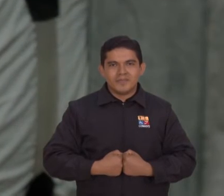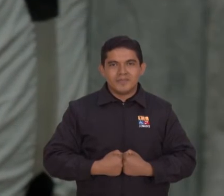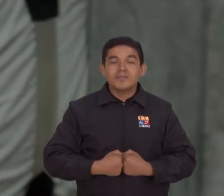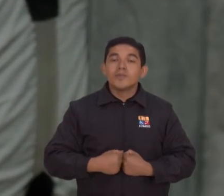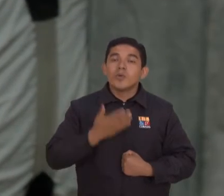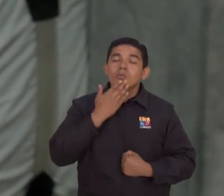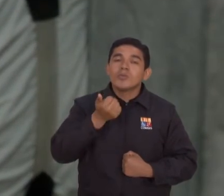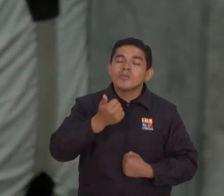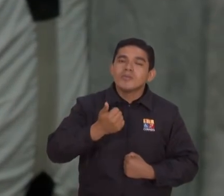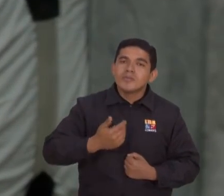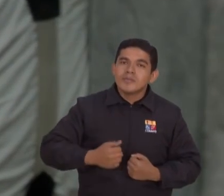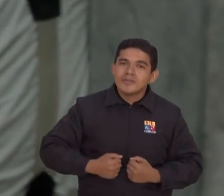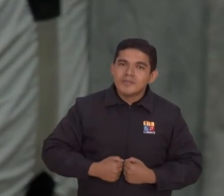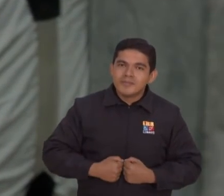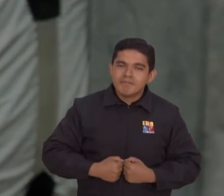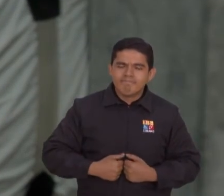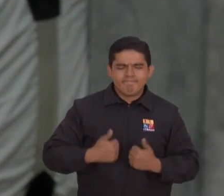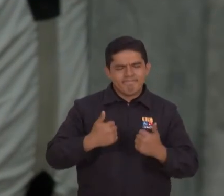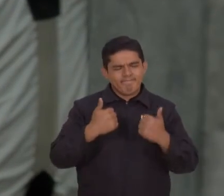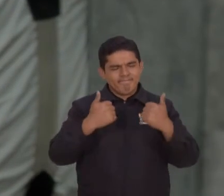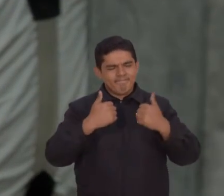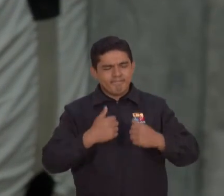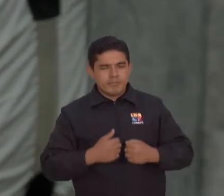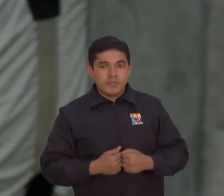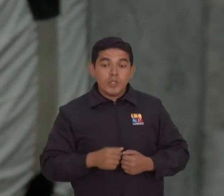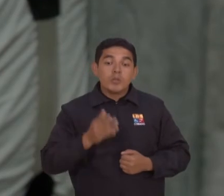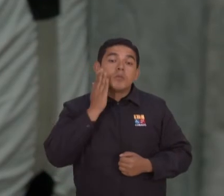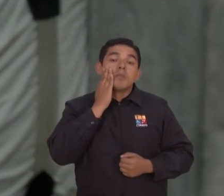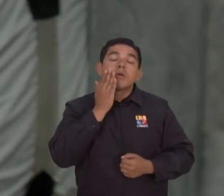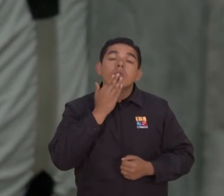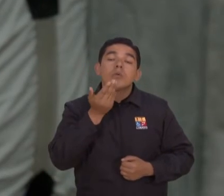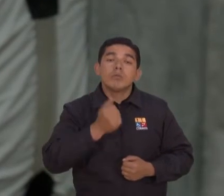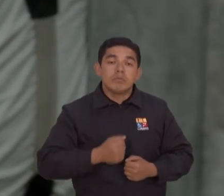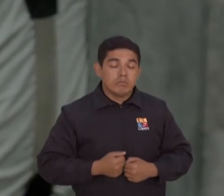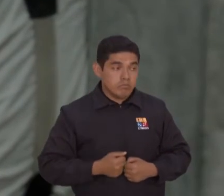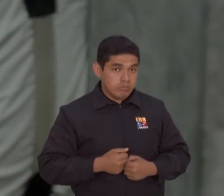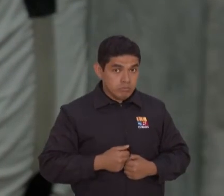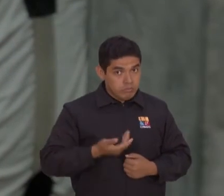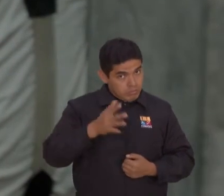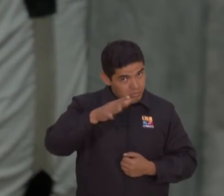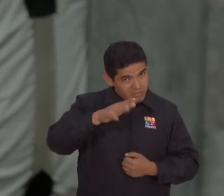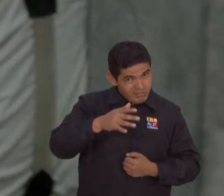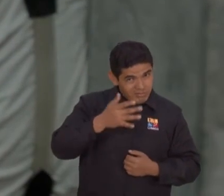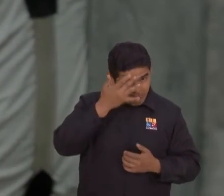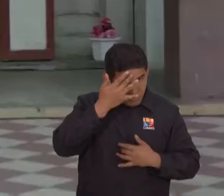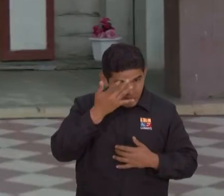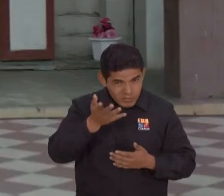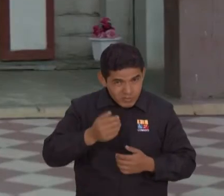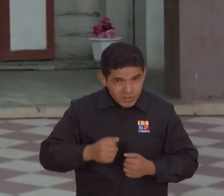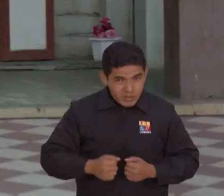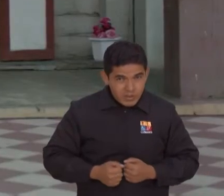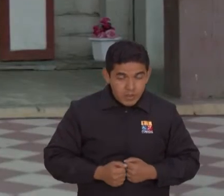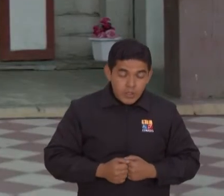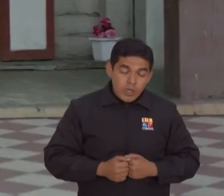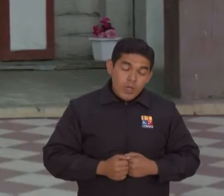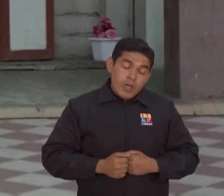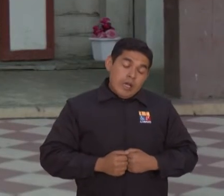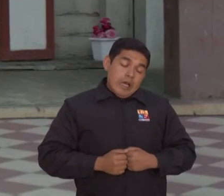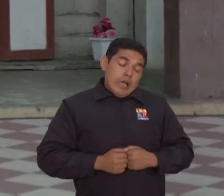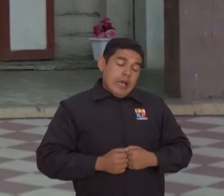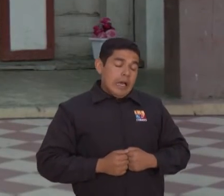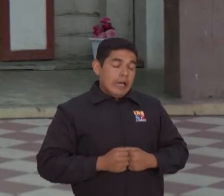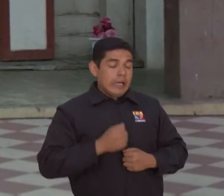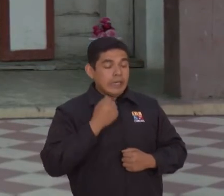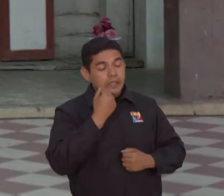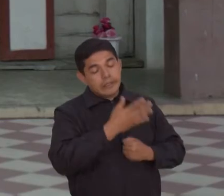¿Cómo estás? Bien. ¿Cómo está doña Estelita? Supe que estaba enferma. Si te